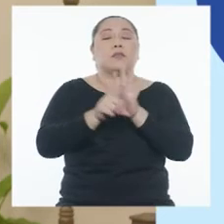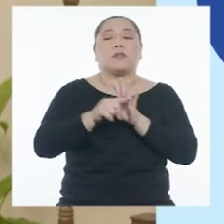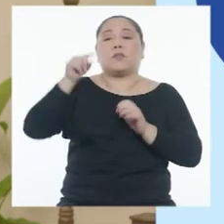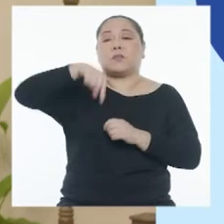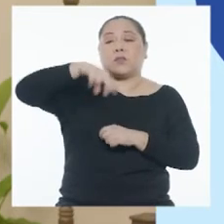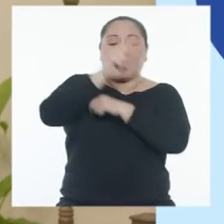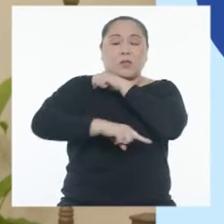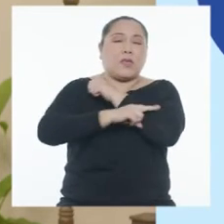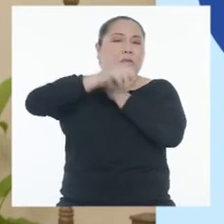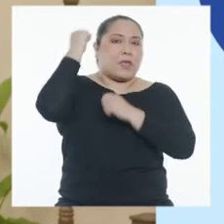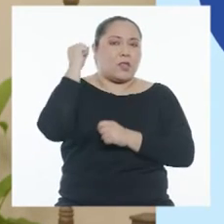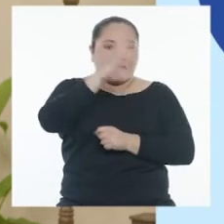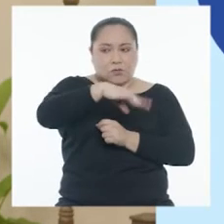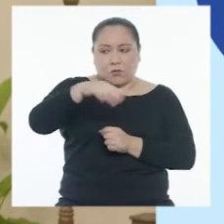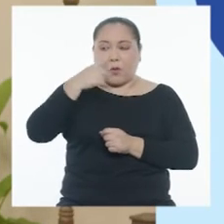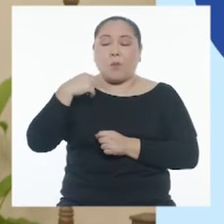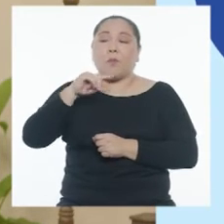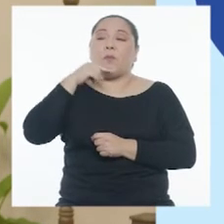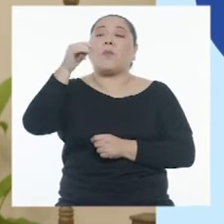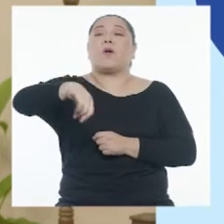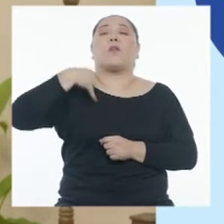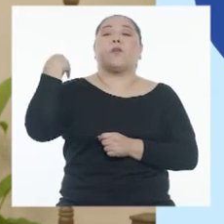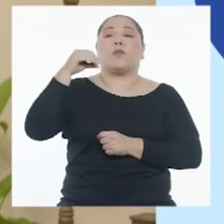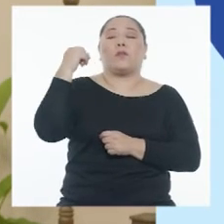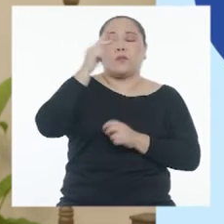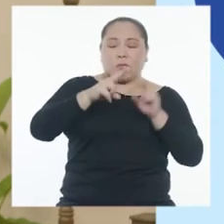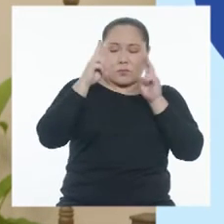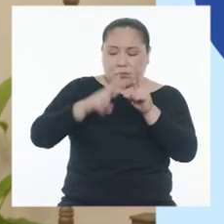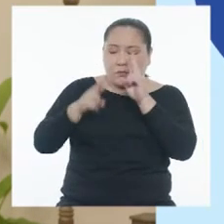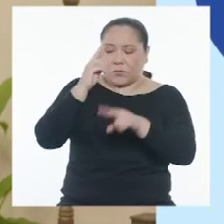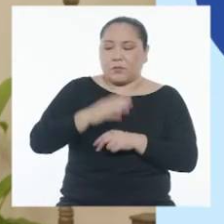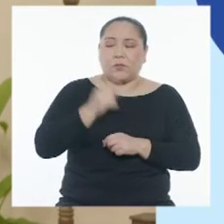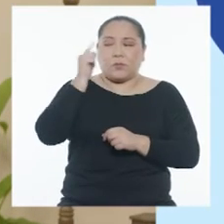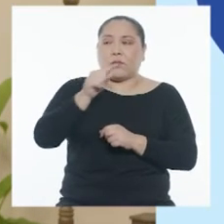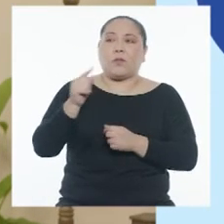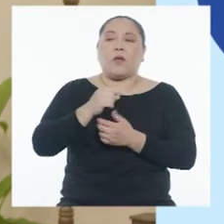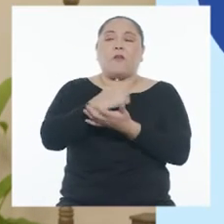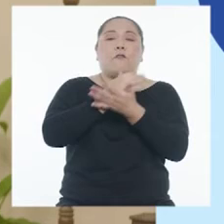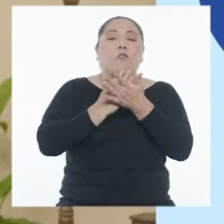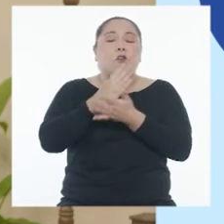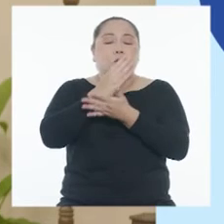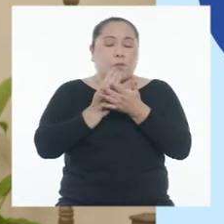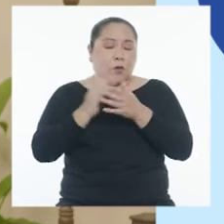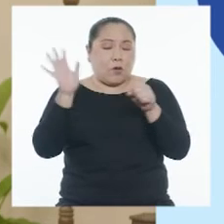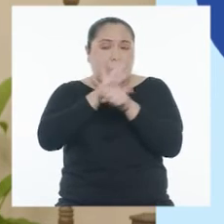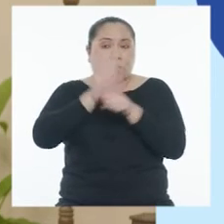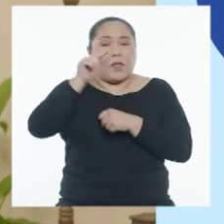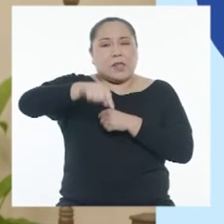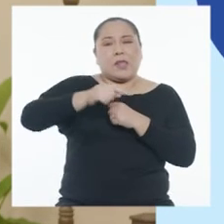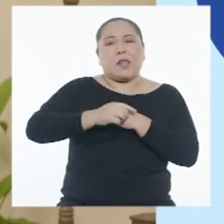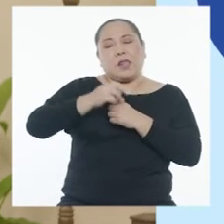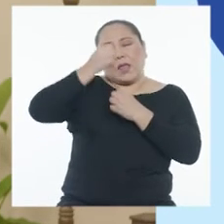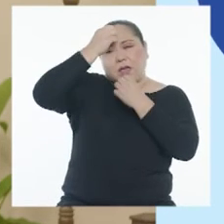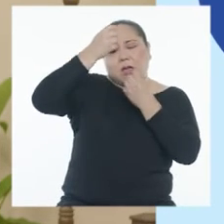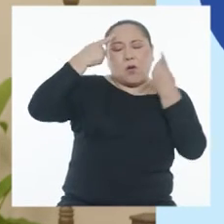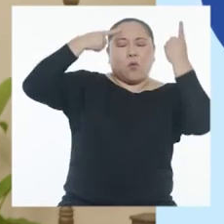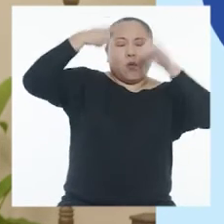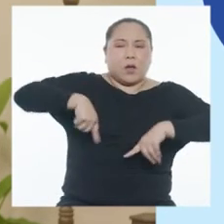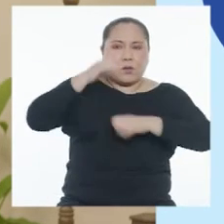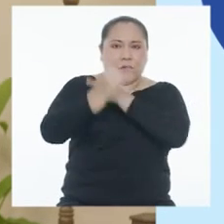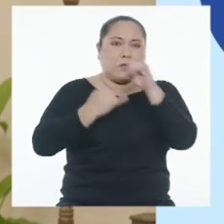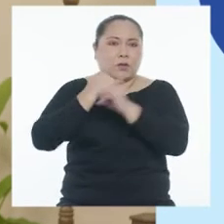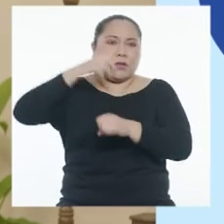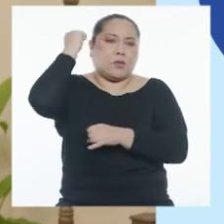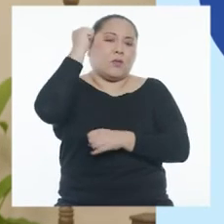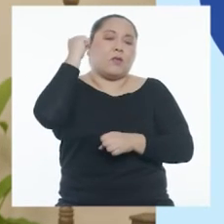Los derechos de niñas, niños y adolescentes han sido consagrados de manera particular en la Convención Internacional sobre